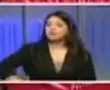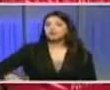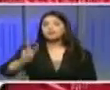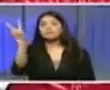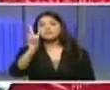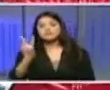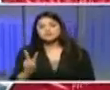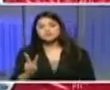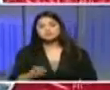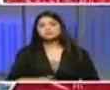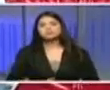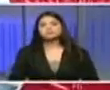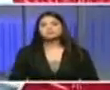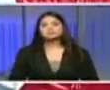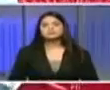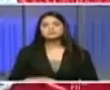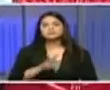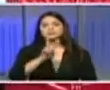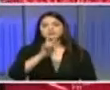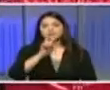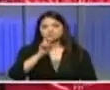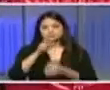las siguientes. Dos puntos.